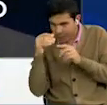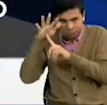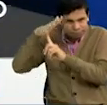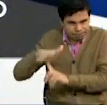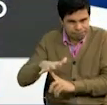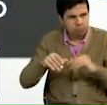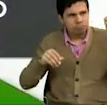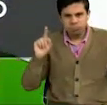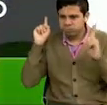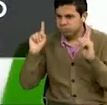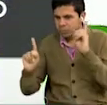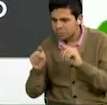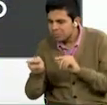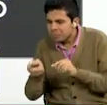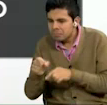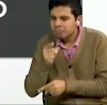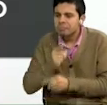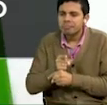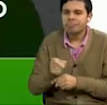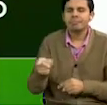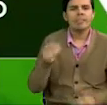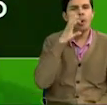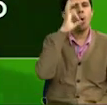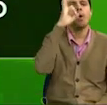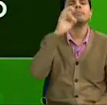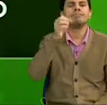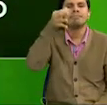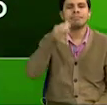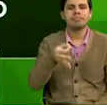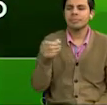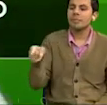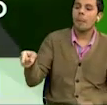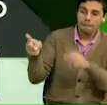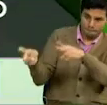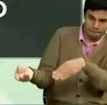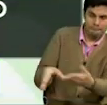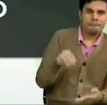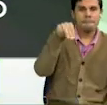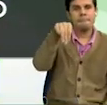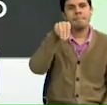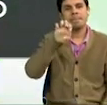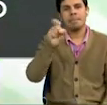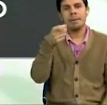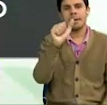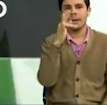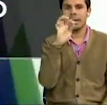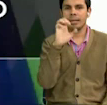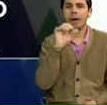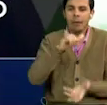el sitio han confirmado que unos de esos restos son los de alias